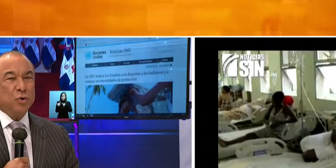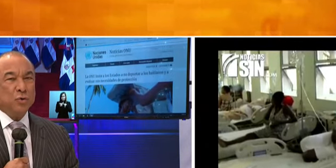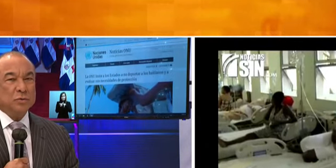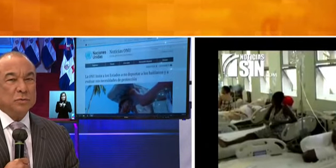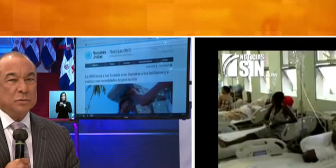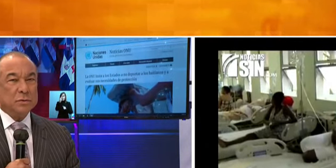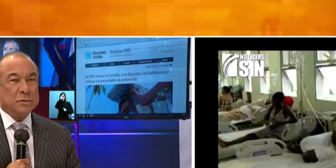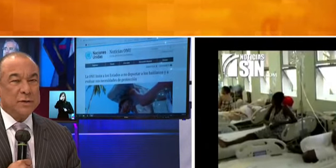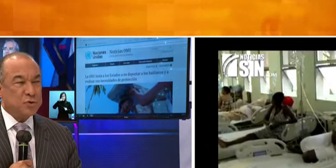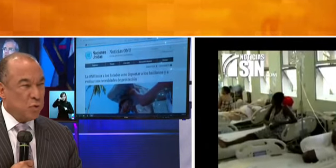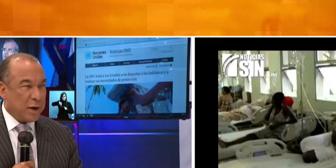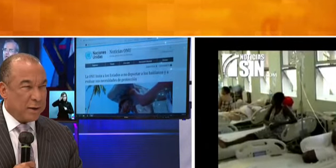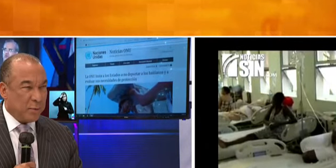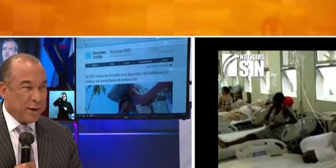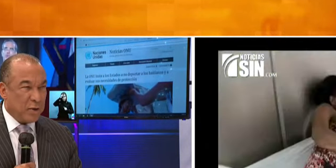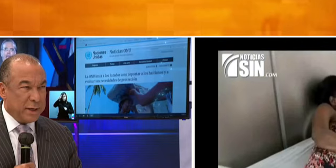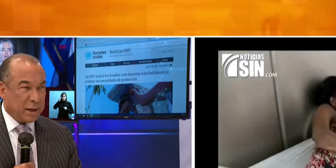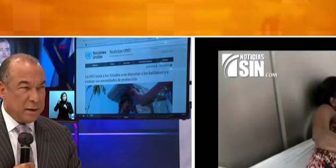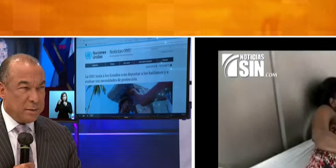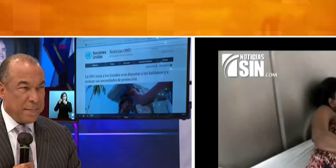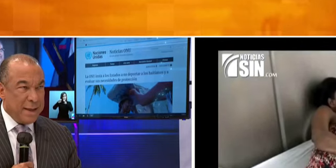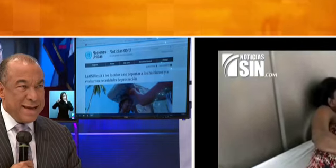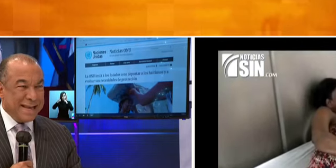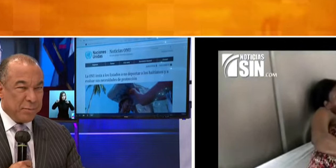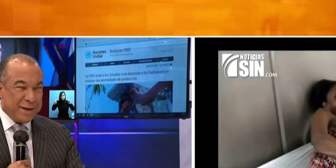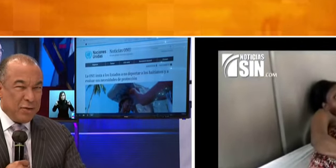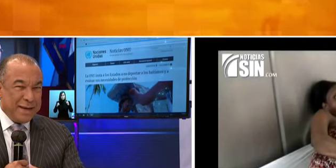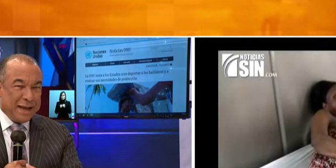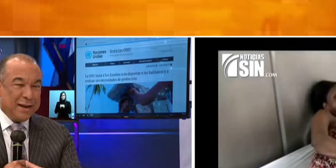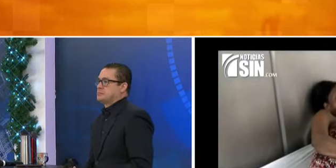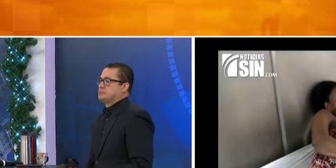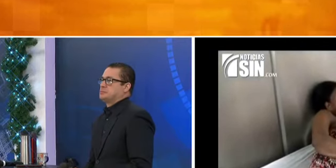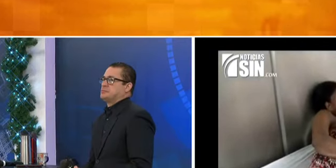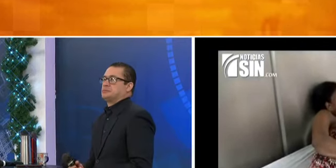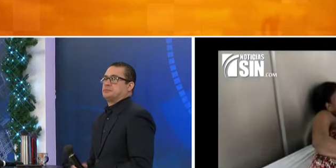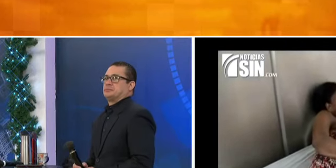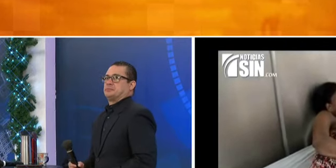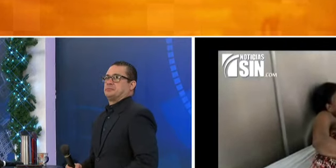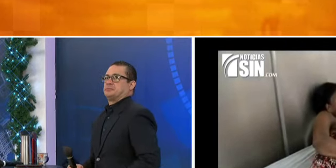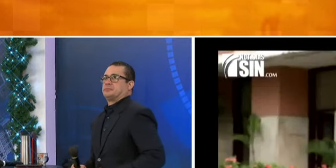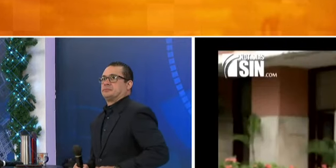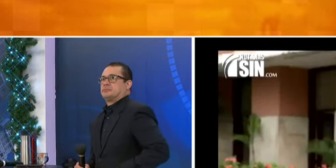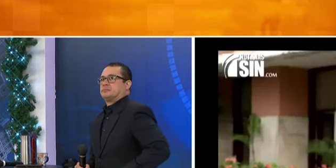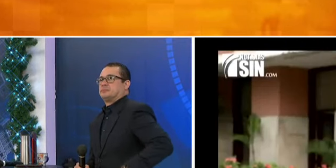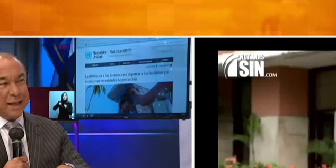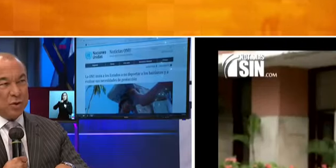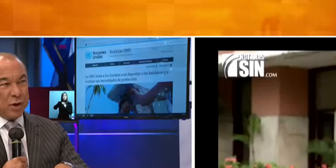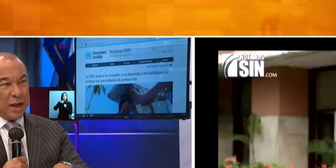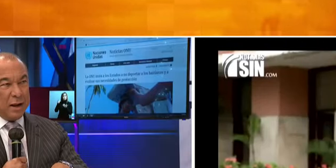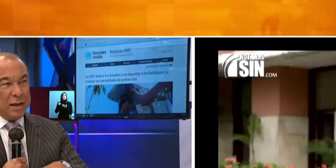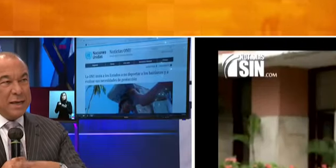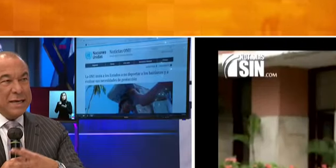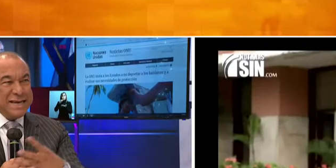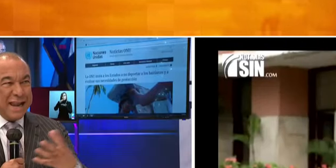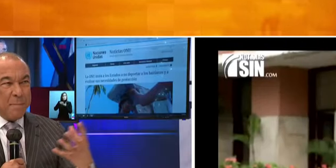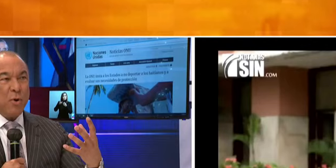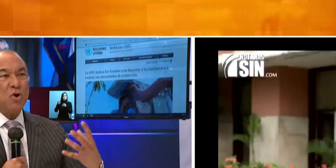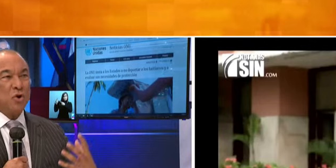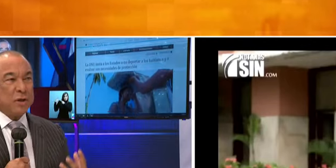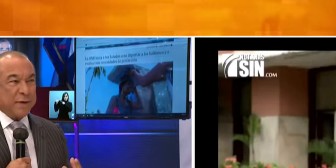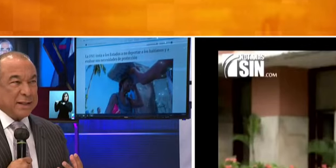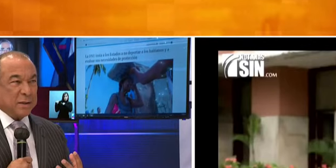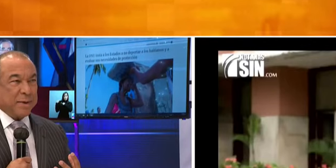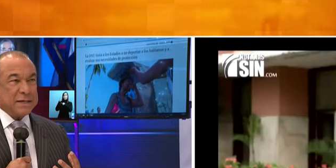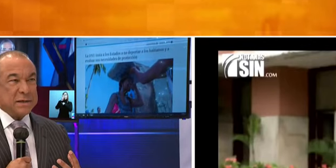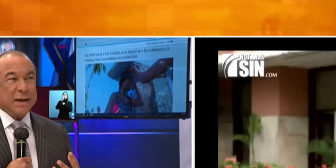ONU censura a República Dominicana, y República Dominicana, después de tener la unanimidad local y el